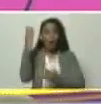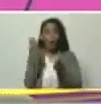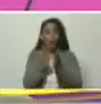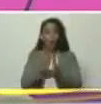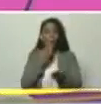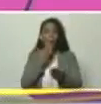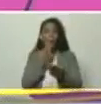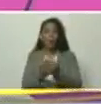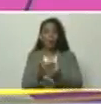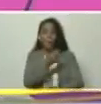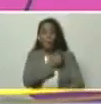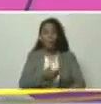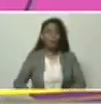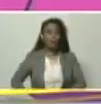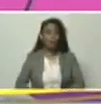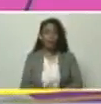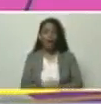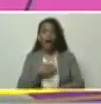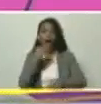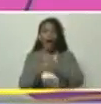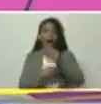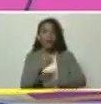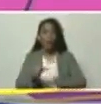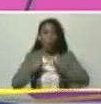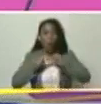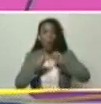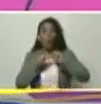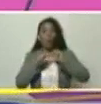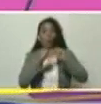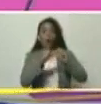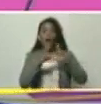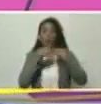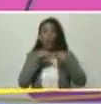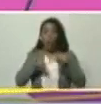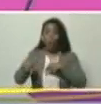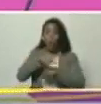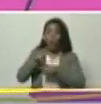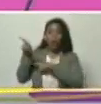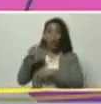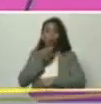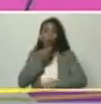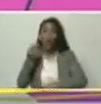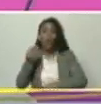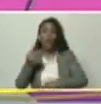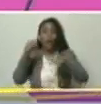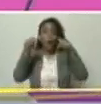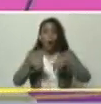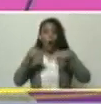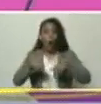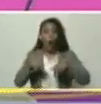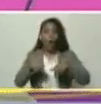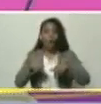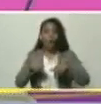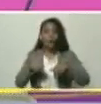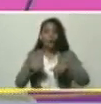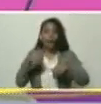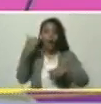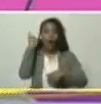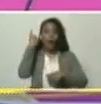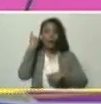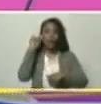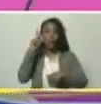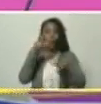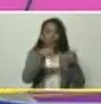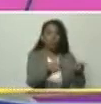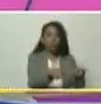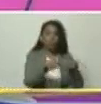permitió, presidente, darle continuidad a todos estos jóvenes que hoy adquieren su